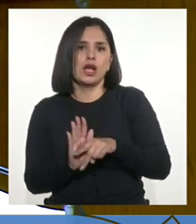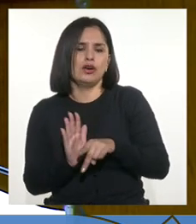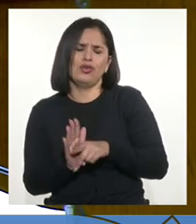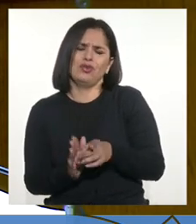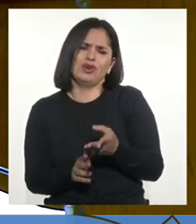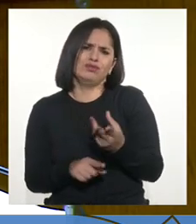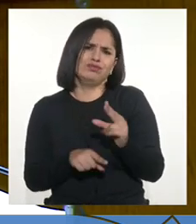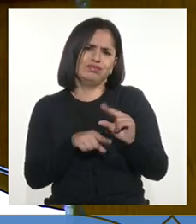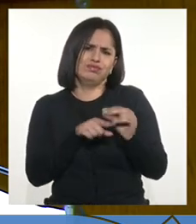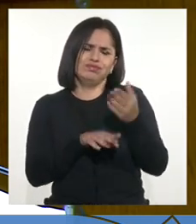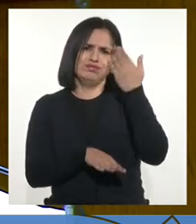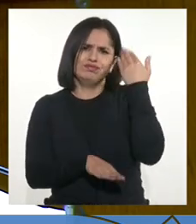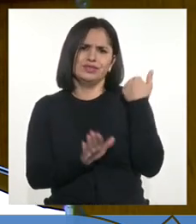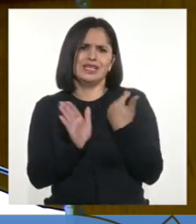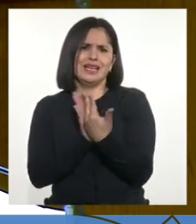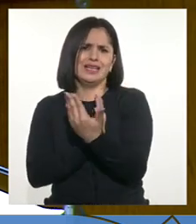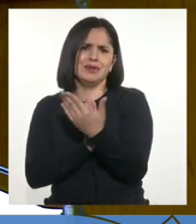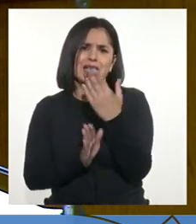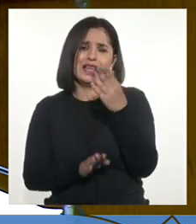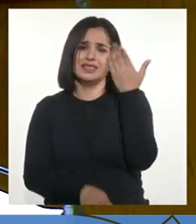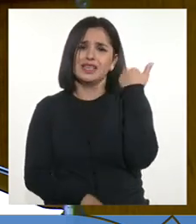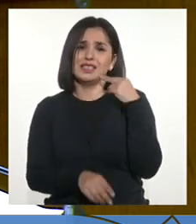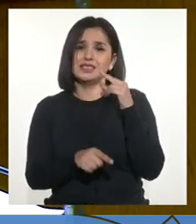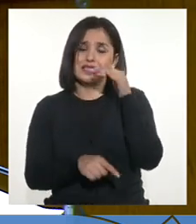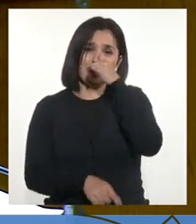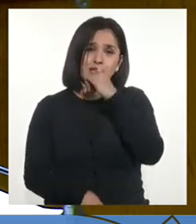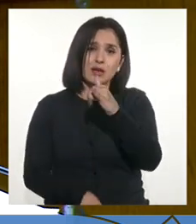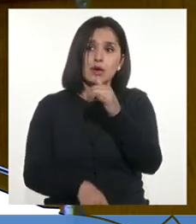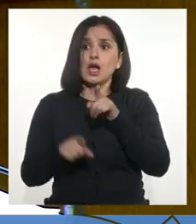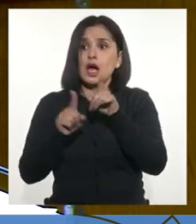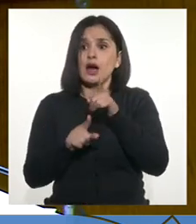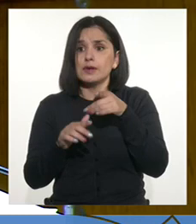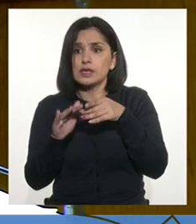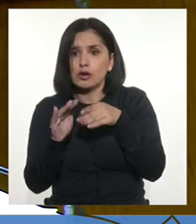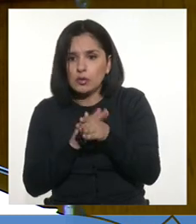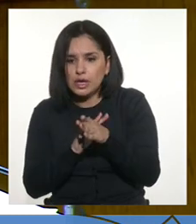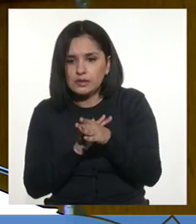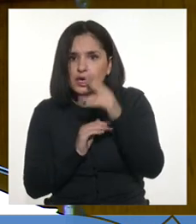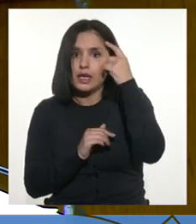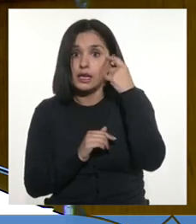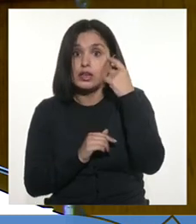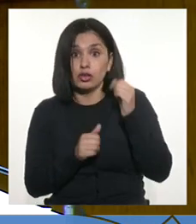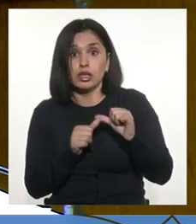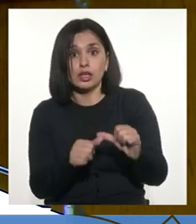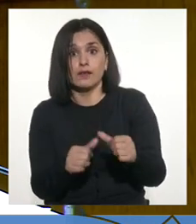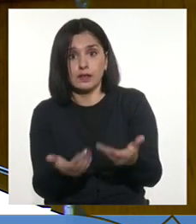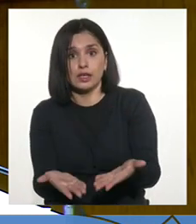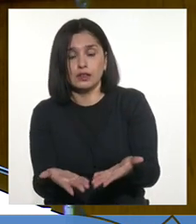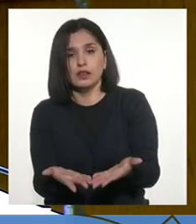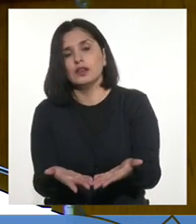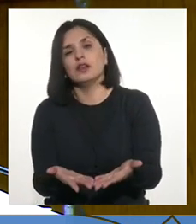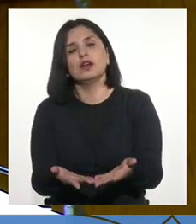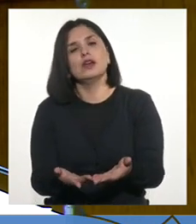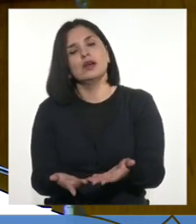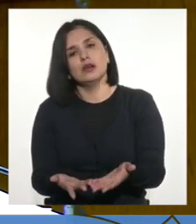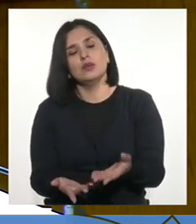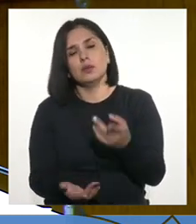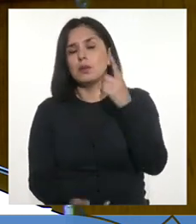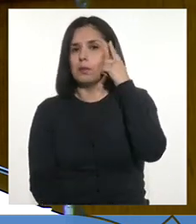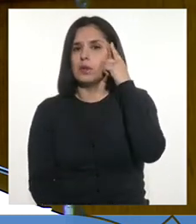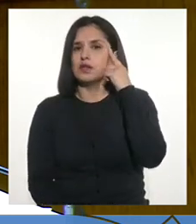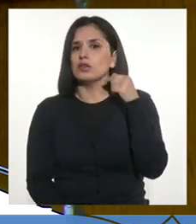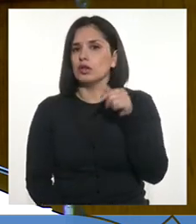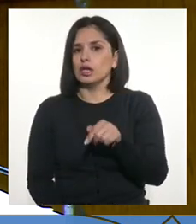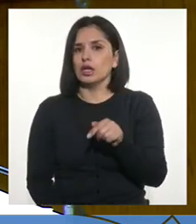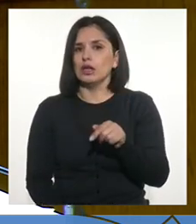fueron derogadas en mucho tiempo y que a veces incluso las comunidades acceden a ella creyendo que son lo que está vigente críquet creo que esto le da